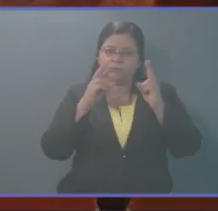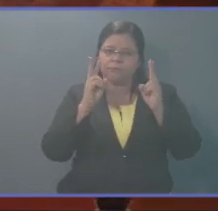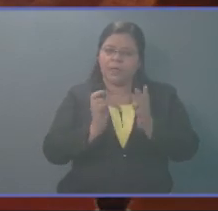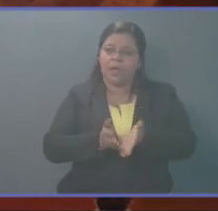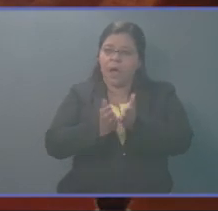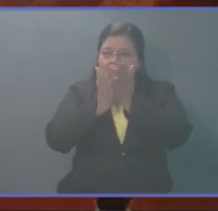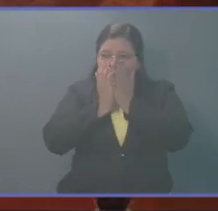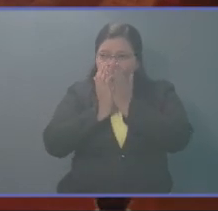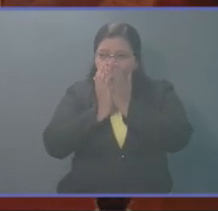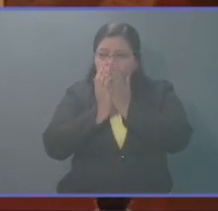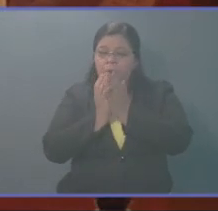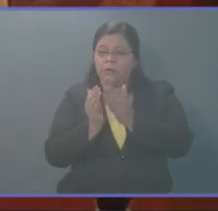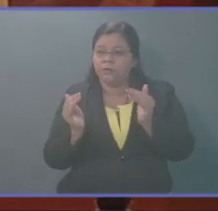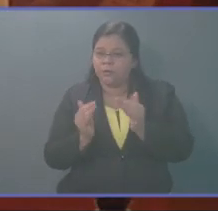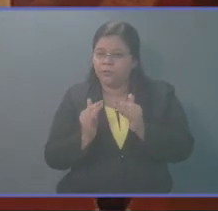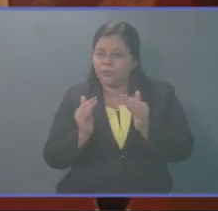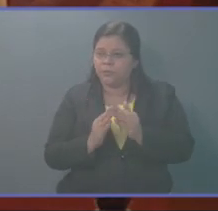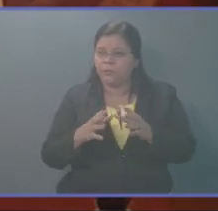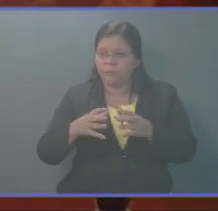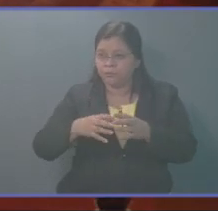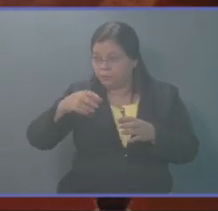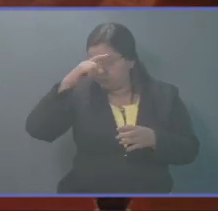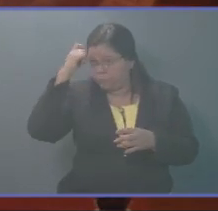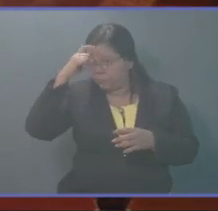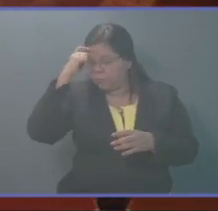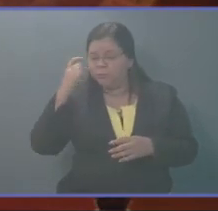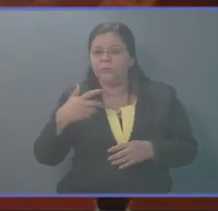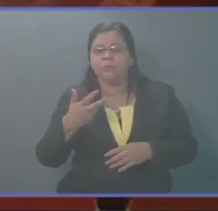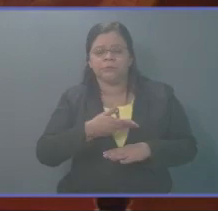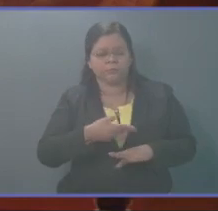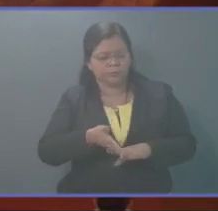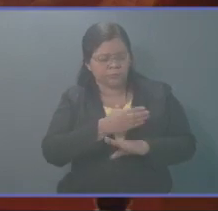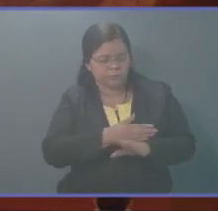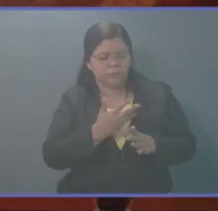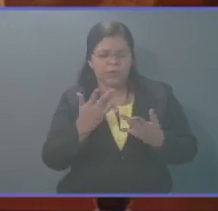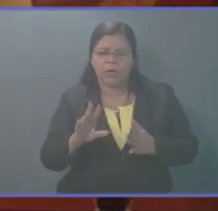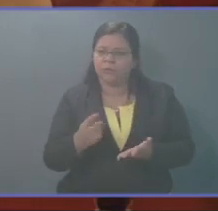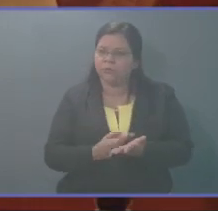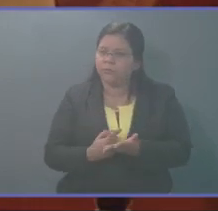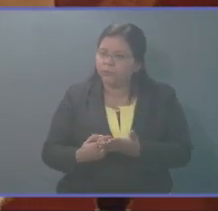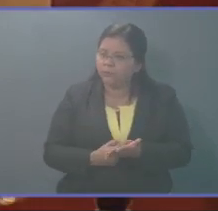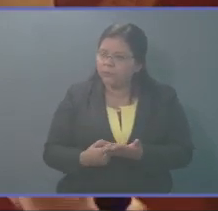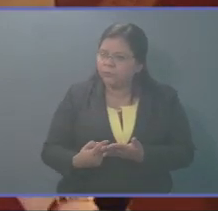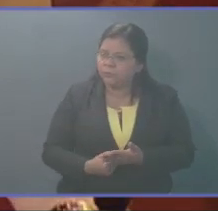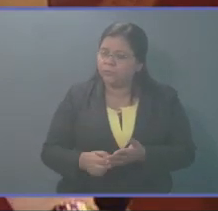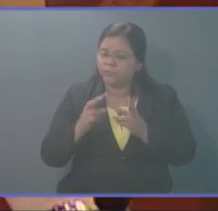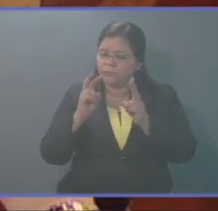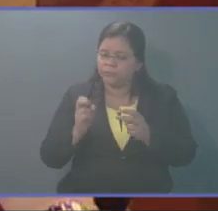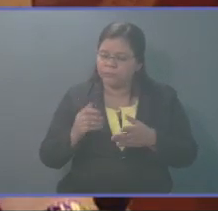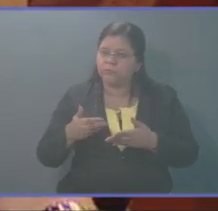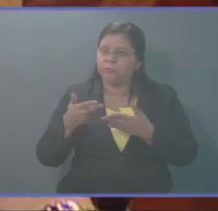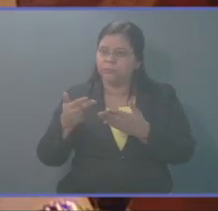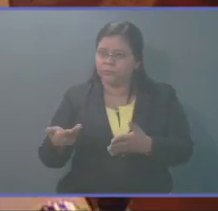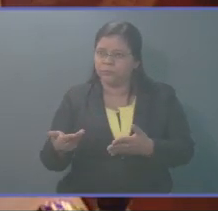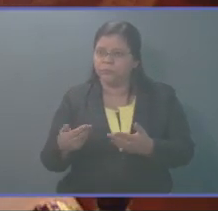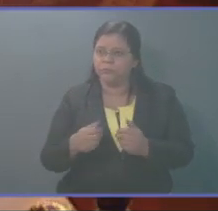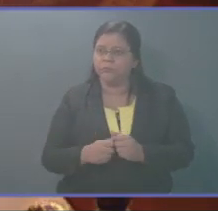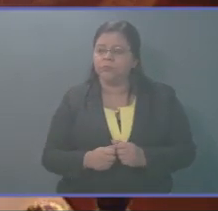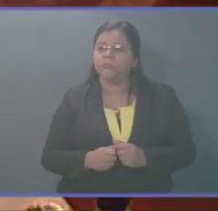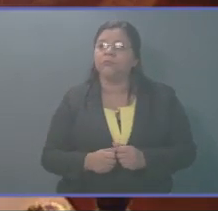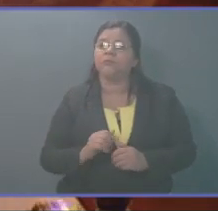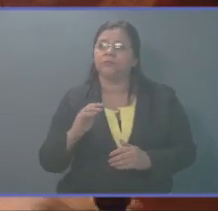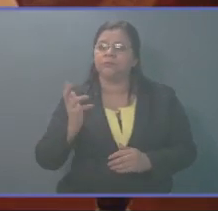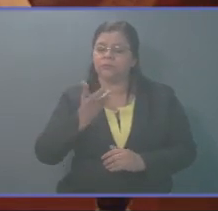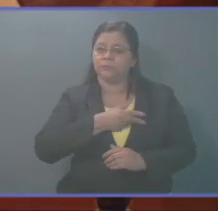agua y en las mesas de trabajo, donde también pudimos discutir sobre las inversiones que haría